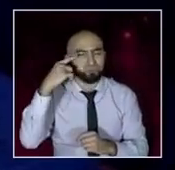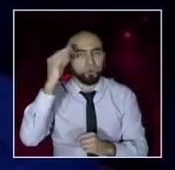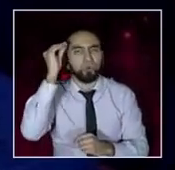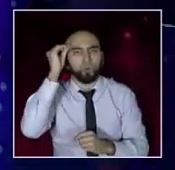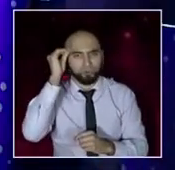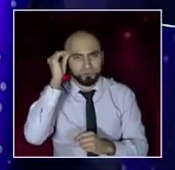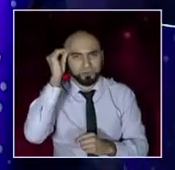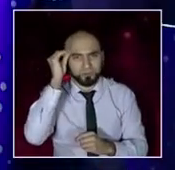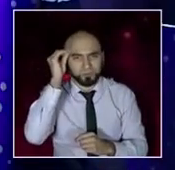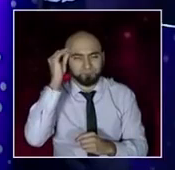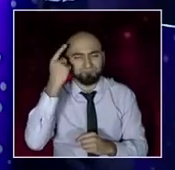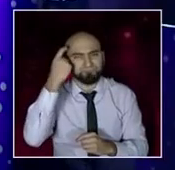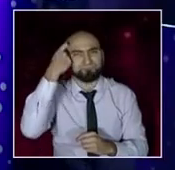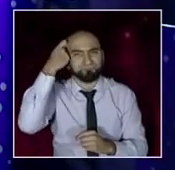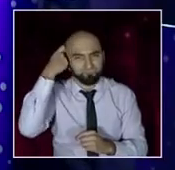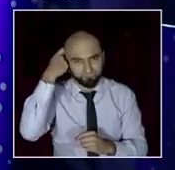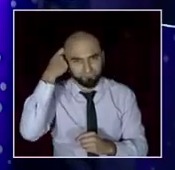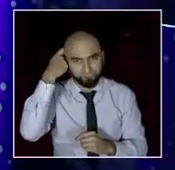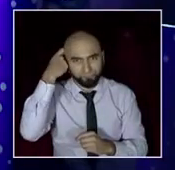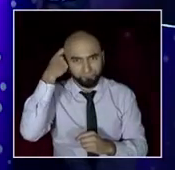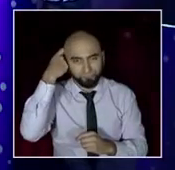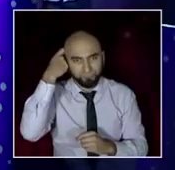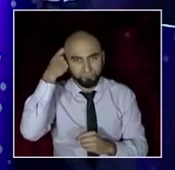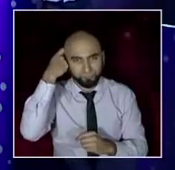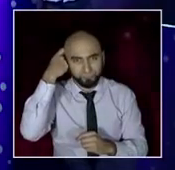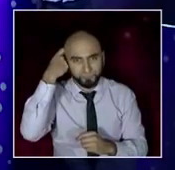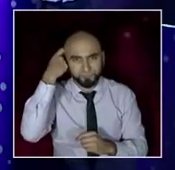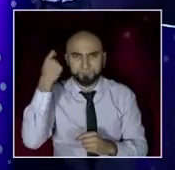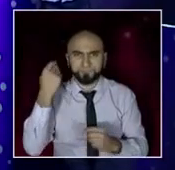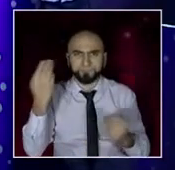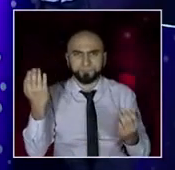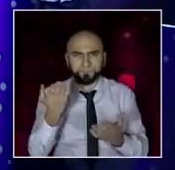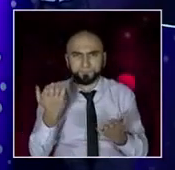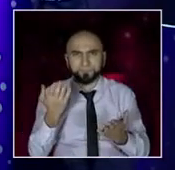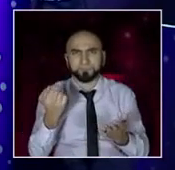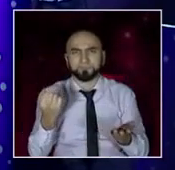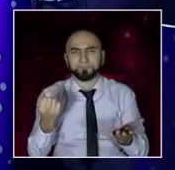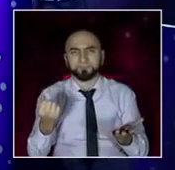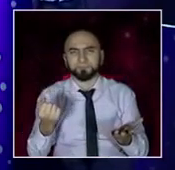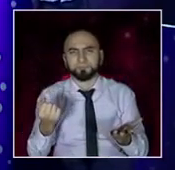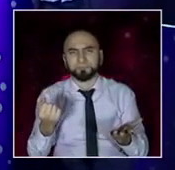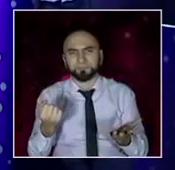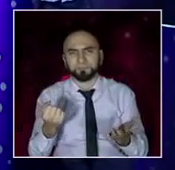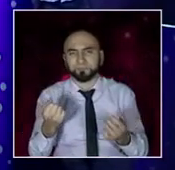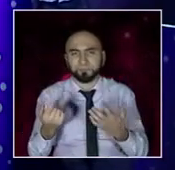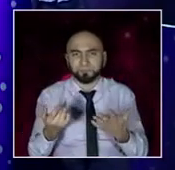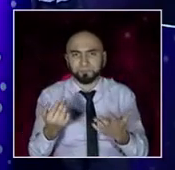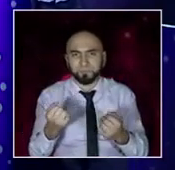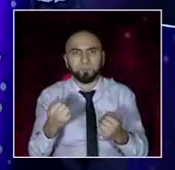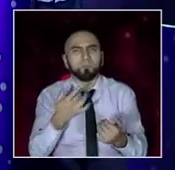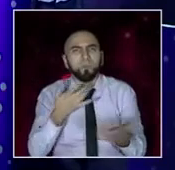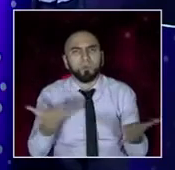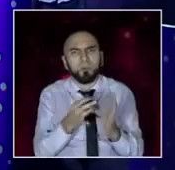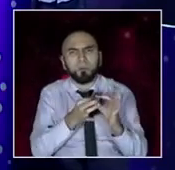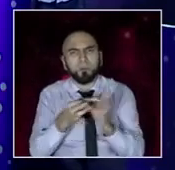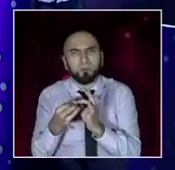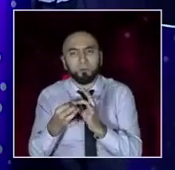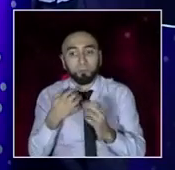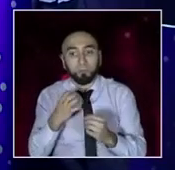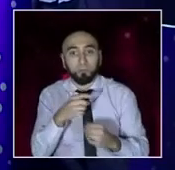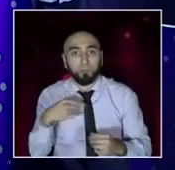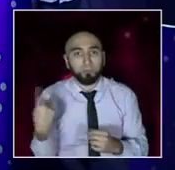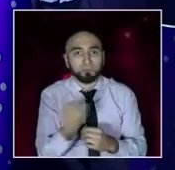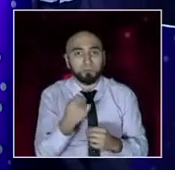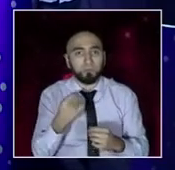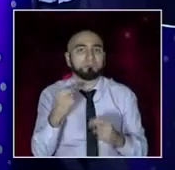consciente y que es por el hecho que somos animales vivos, porque